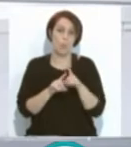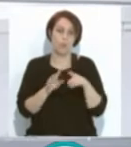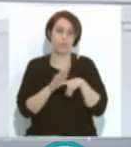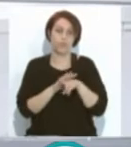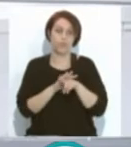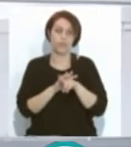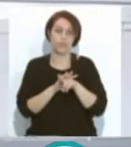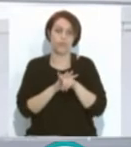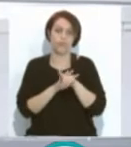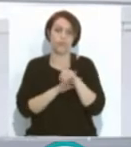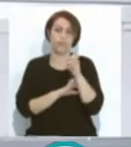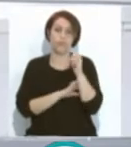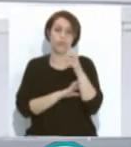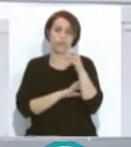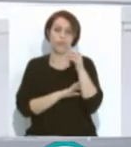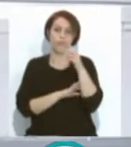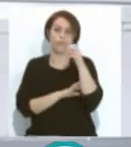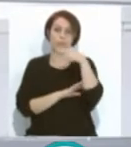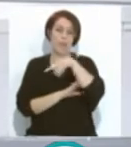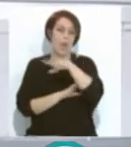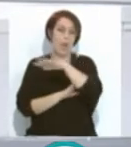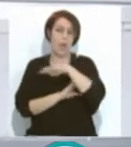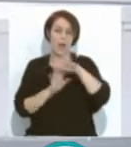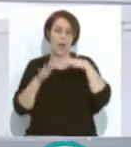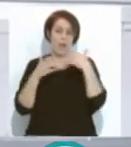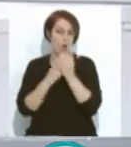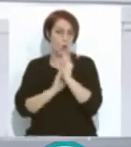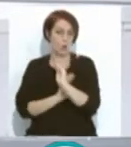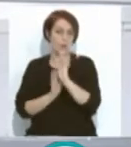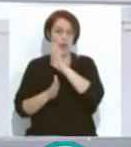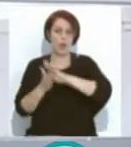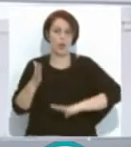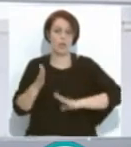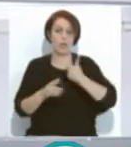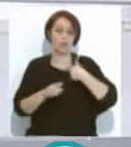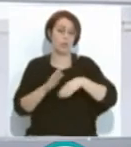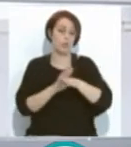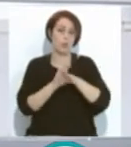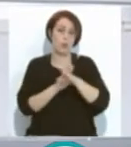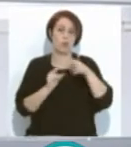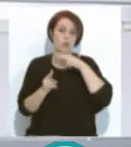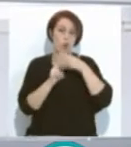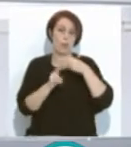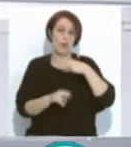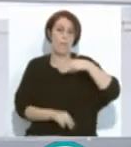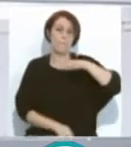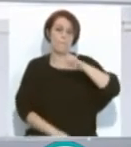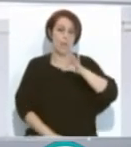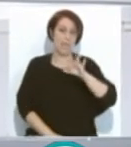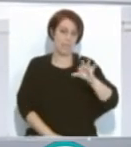encendida casi siempre en el Nou Camp, donde iba el Barcelona, como era y sigue siendo Lionel Andrés